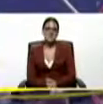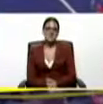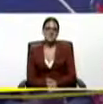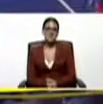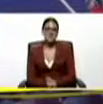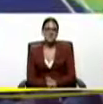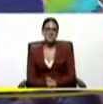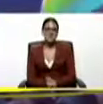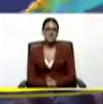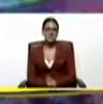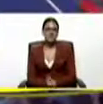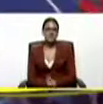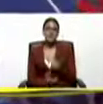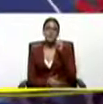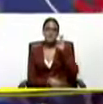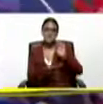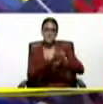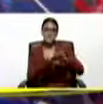Miren,